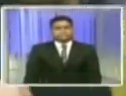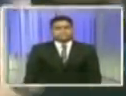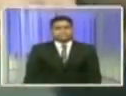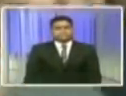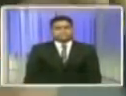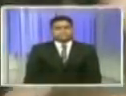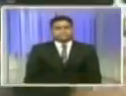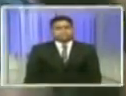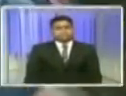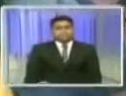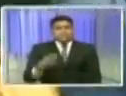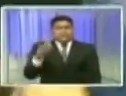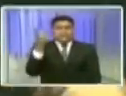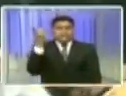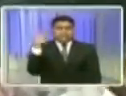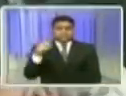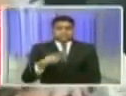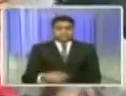Ayer